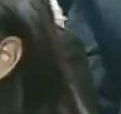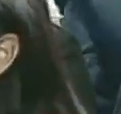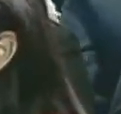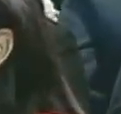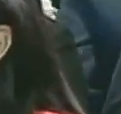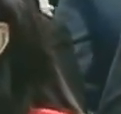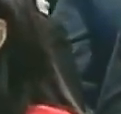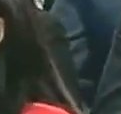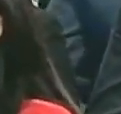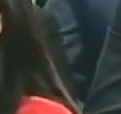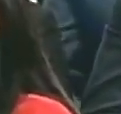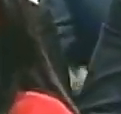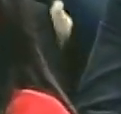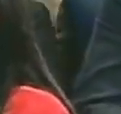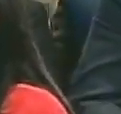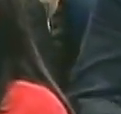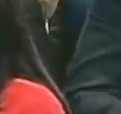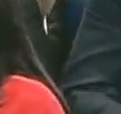Bueno, el dinero llegó.